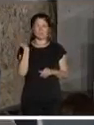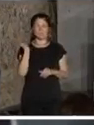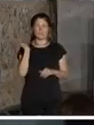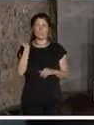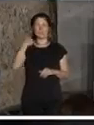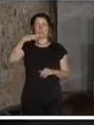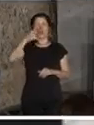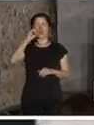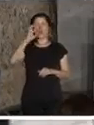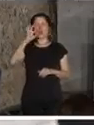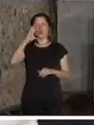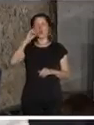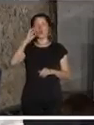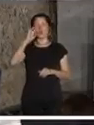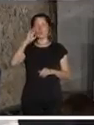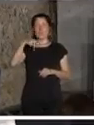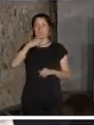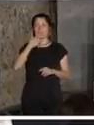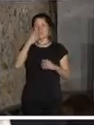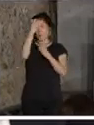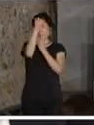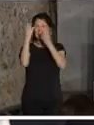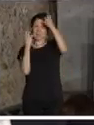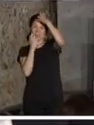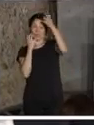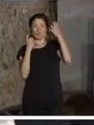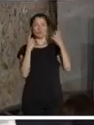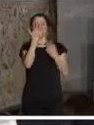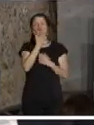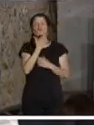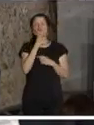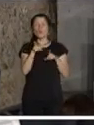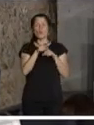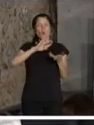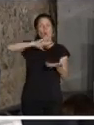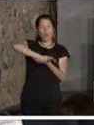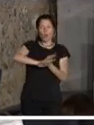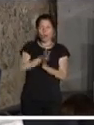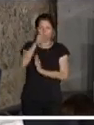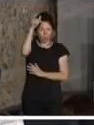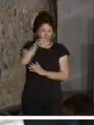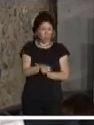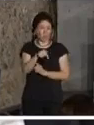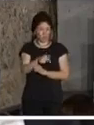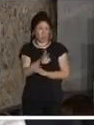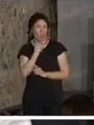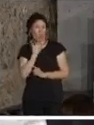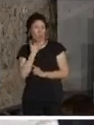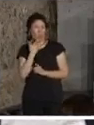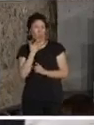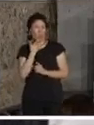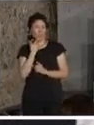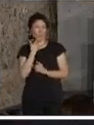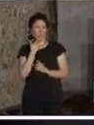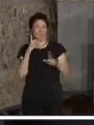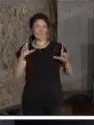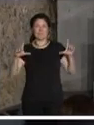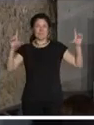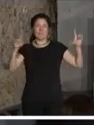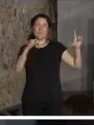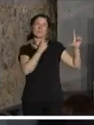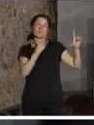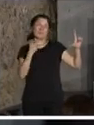con costrina que si Picasso hubiera conocido el genocidio que aquí tuvo lugar el guernica se hubiera llamado